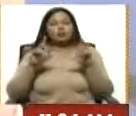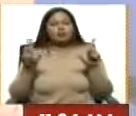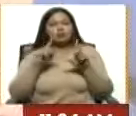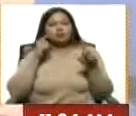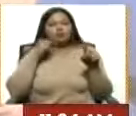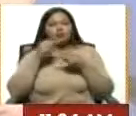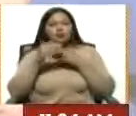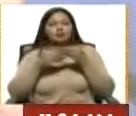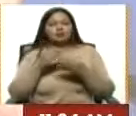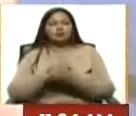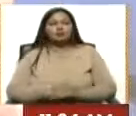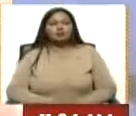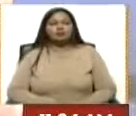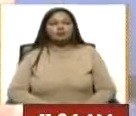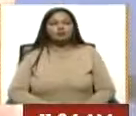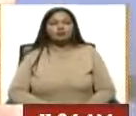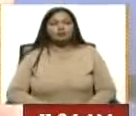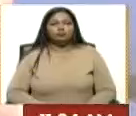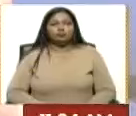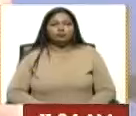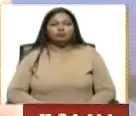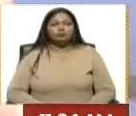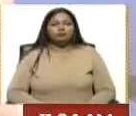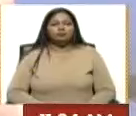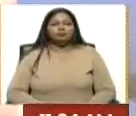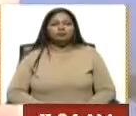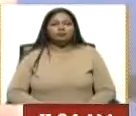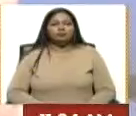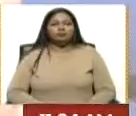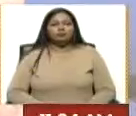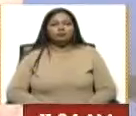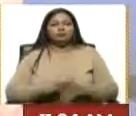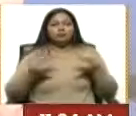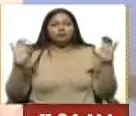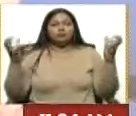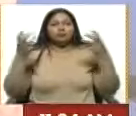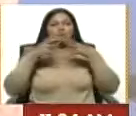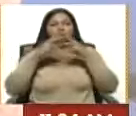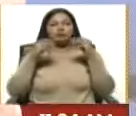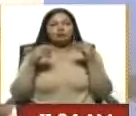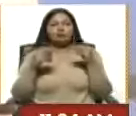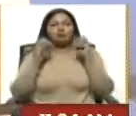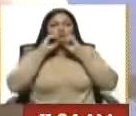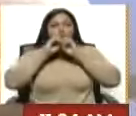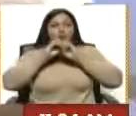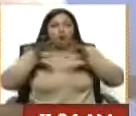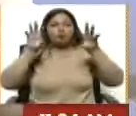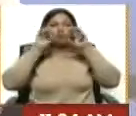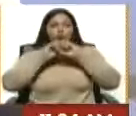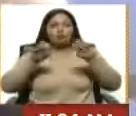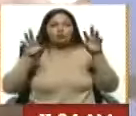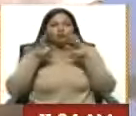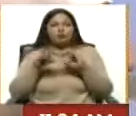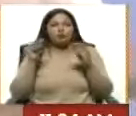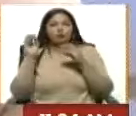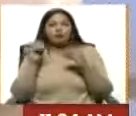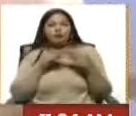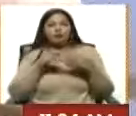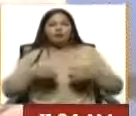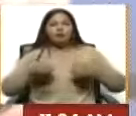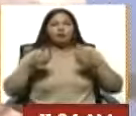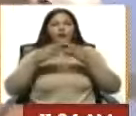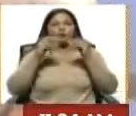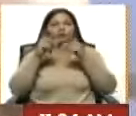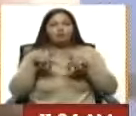¿verdad? De los medios a las paredes, no se abandona la pared. Y de las paredes también al Radio Bemba, ¿no? En la cola, en la calle, en el mercado, en el